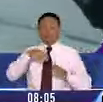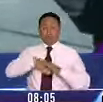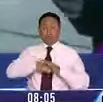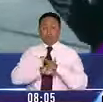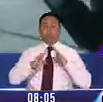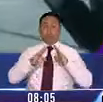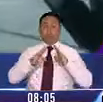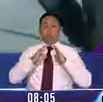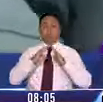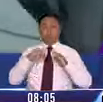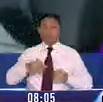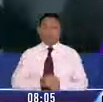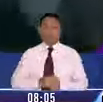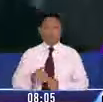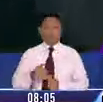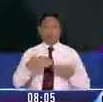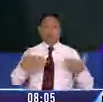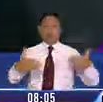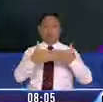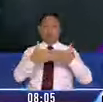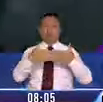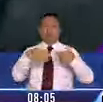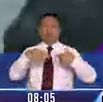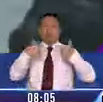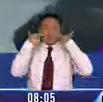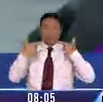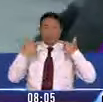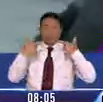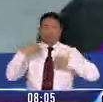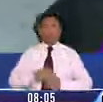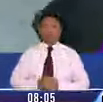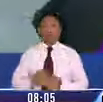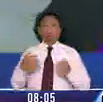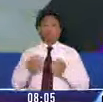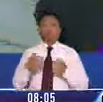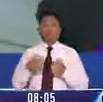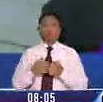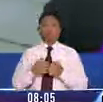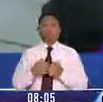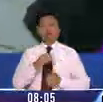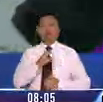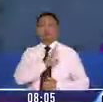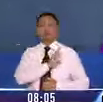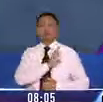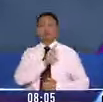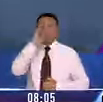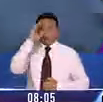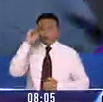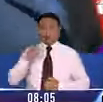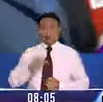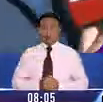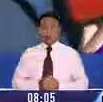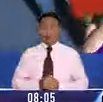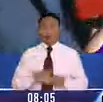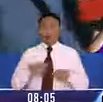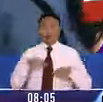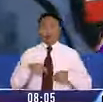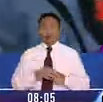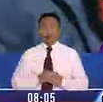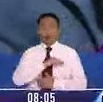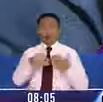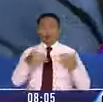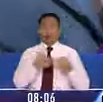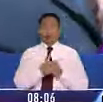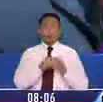Asamblea está completamente resguardado por el equipo táctico de la policía, está completamente